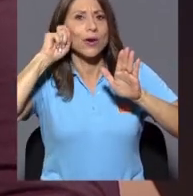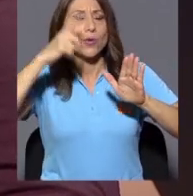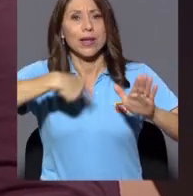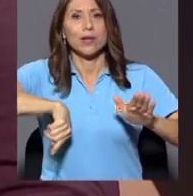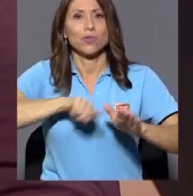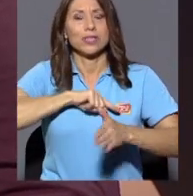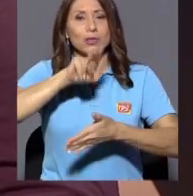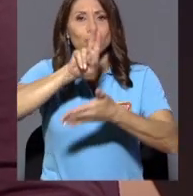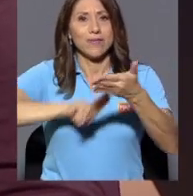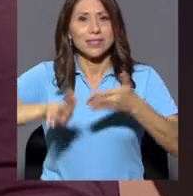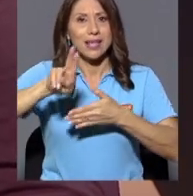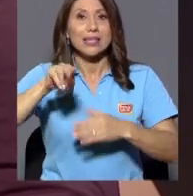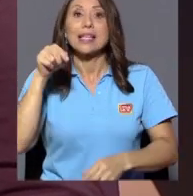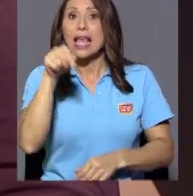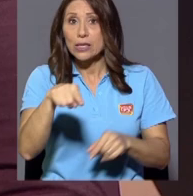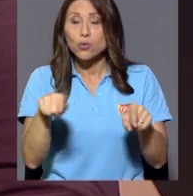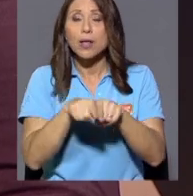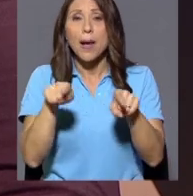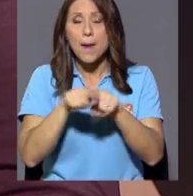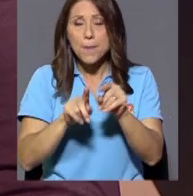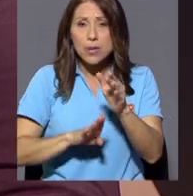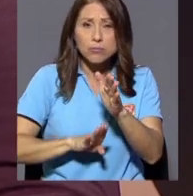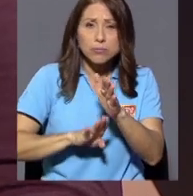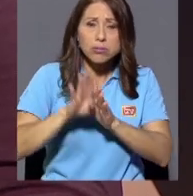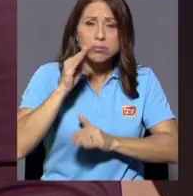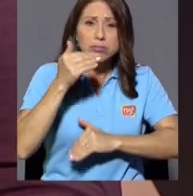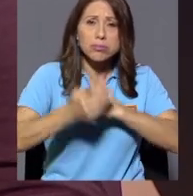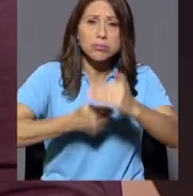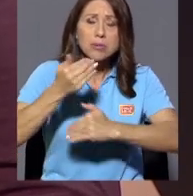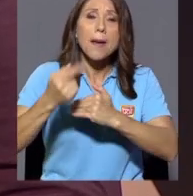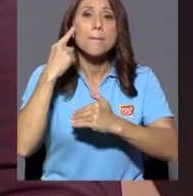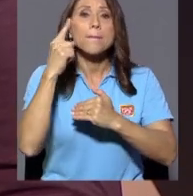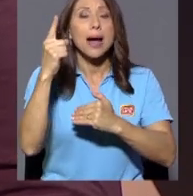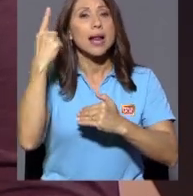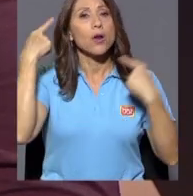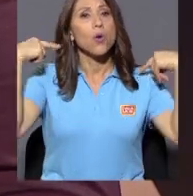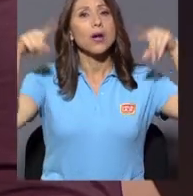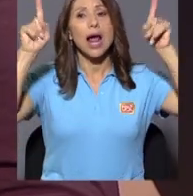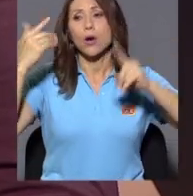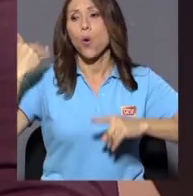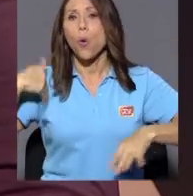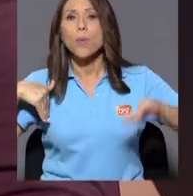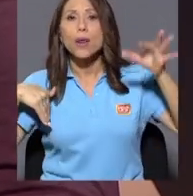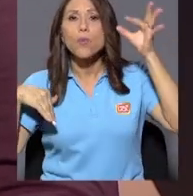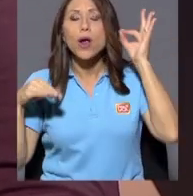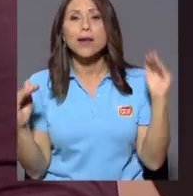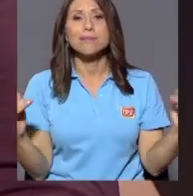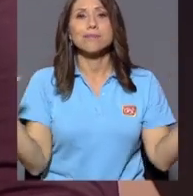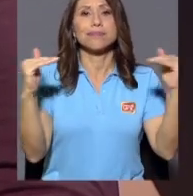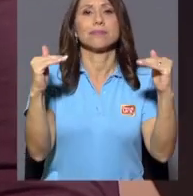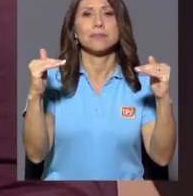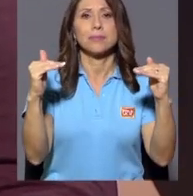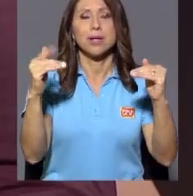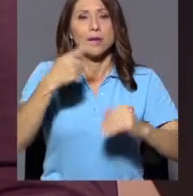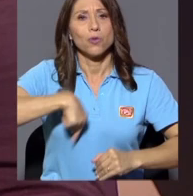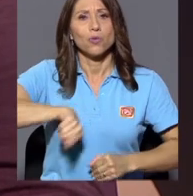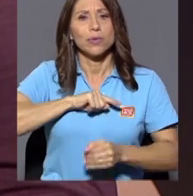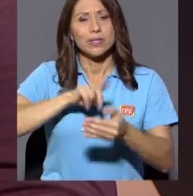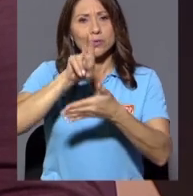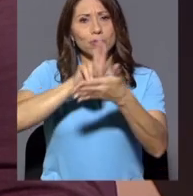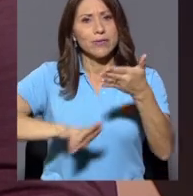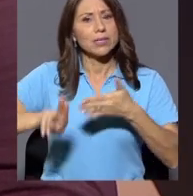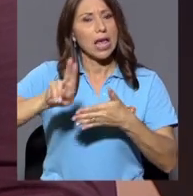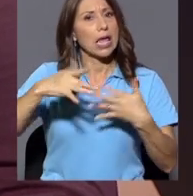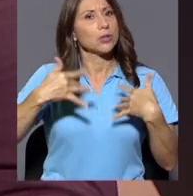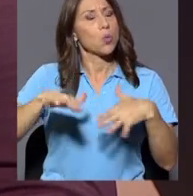universidades y eso también es un gran avance en la búsqueda de la equidad entre el hombre y la mujer y nuestras universidades creo que